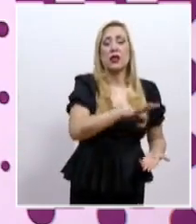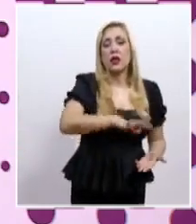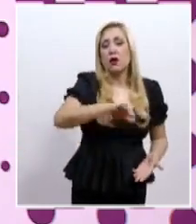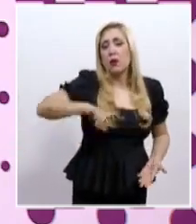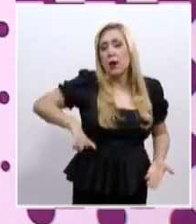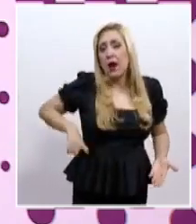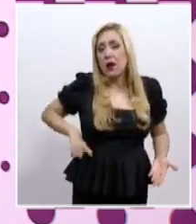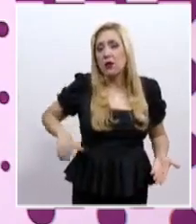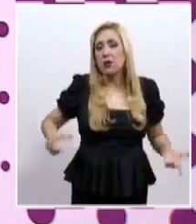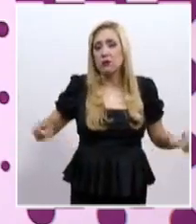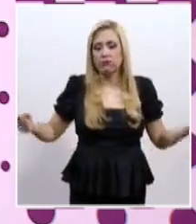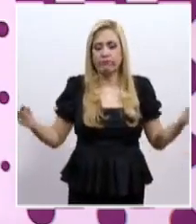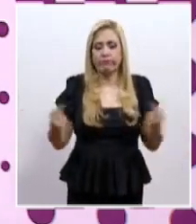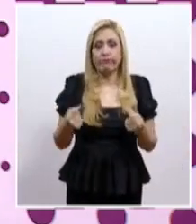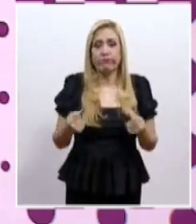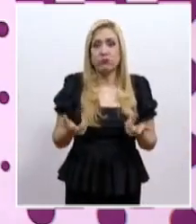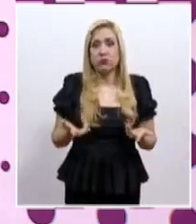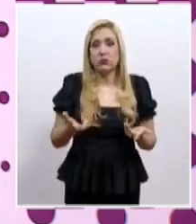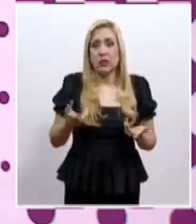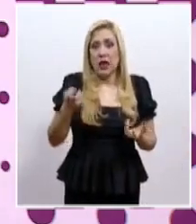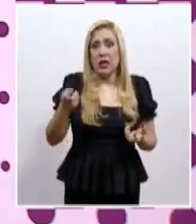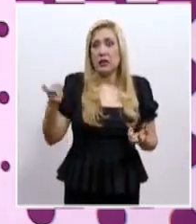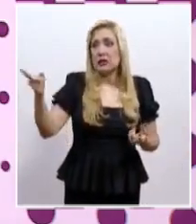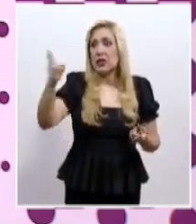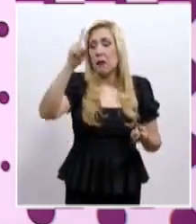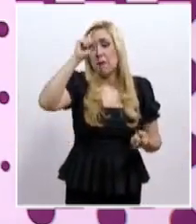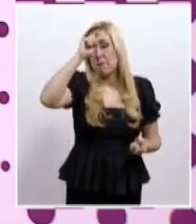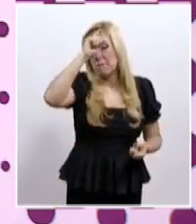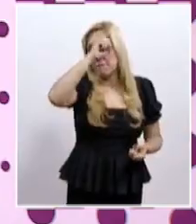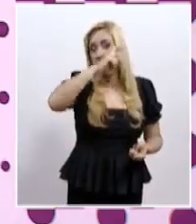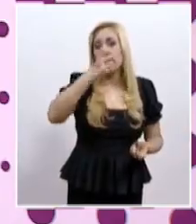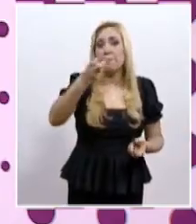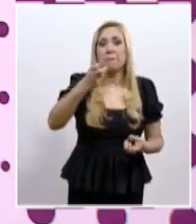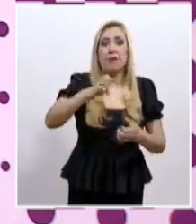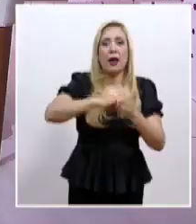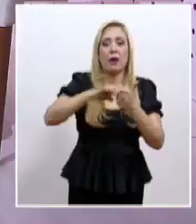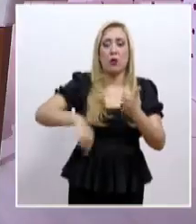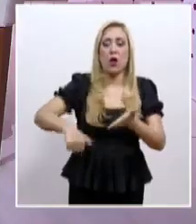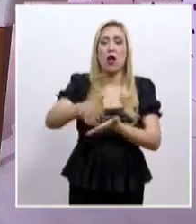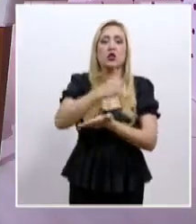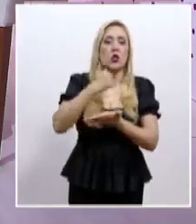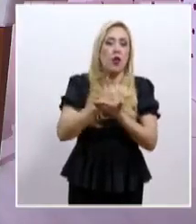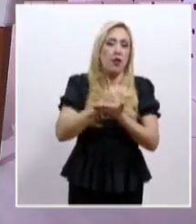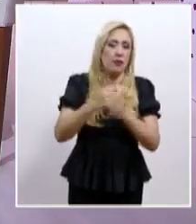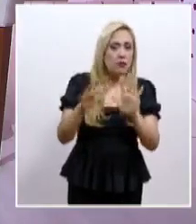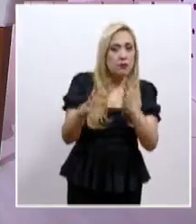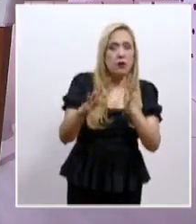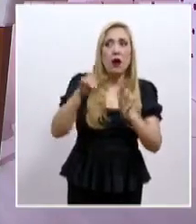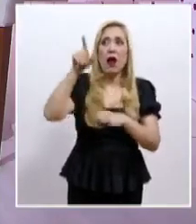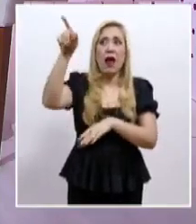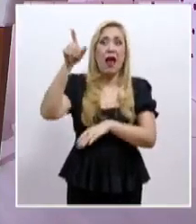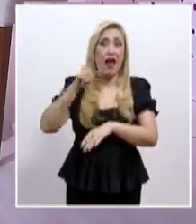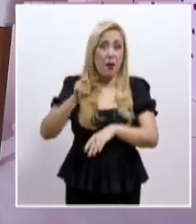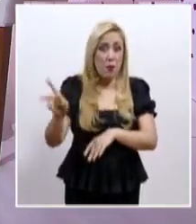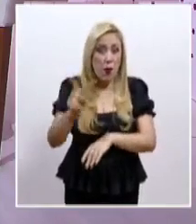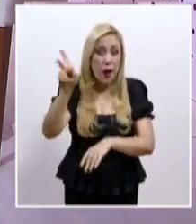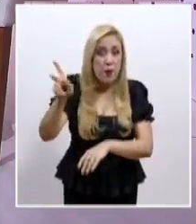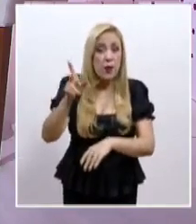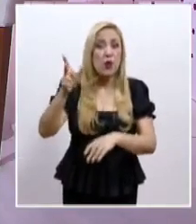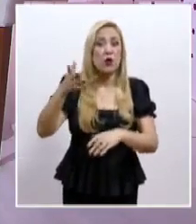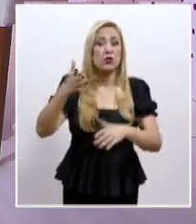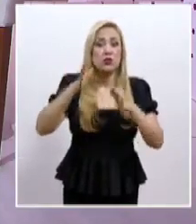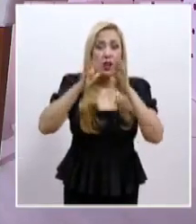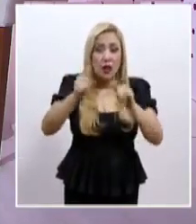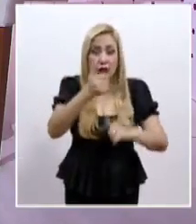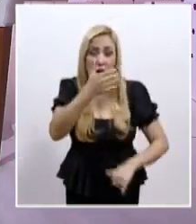estados es todavía peor el problema que lo que es acá, por ejemplo, en la ciudad. Entonces, eso abona a una desigualdad. Es